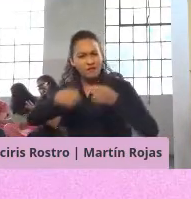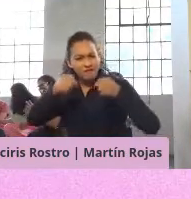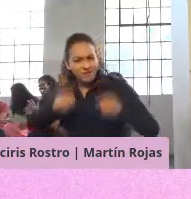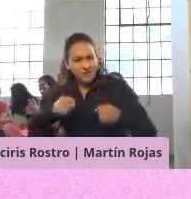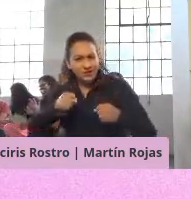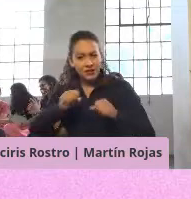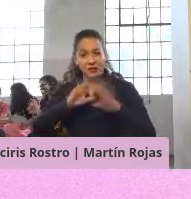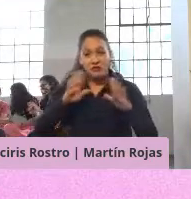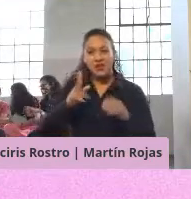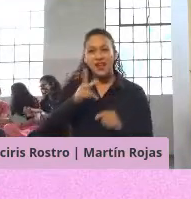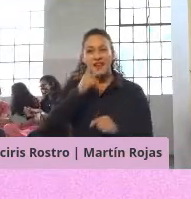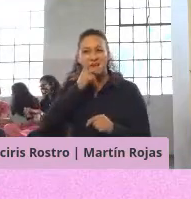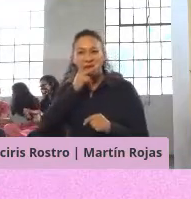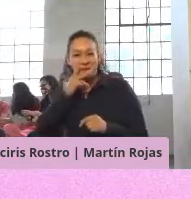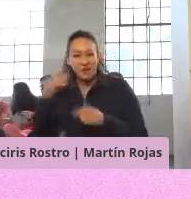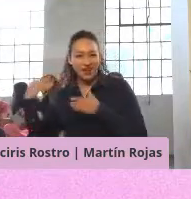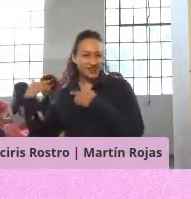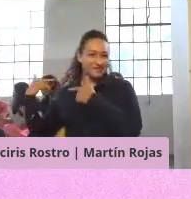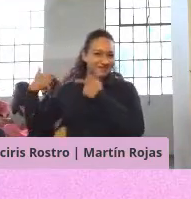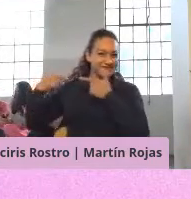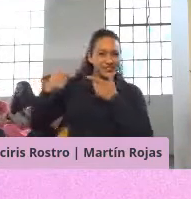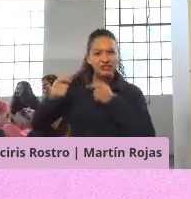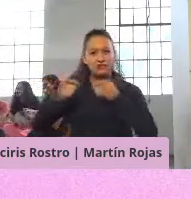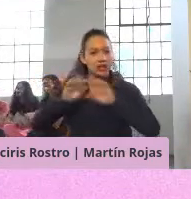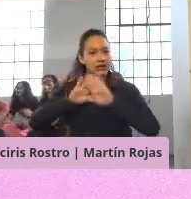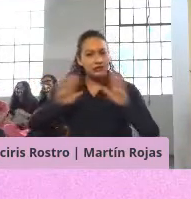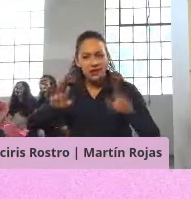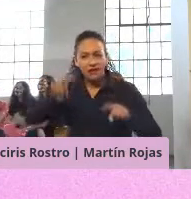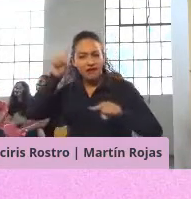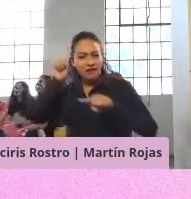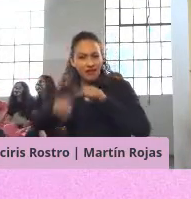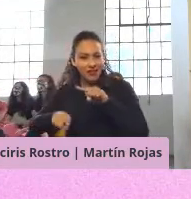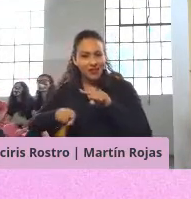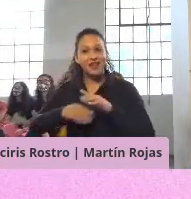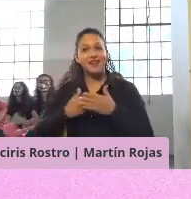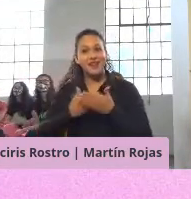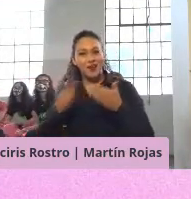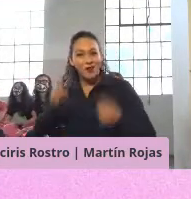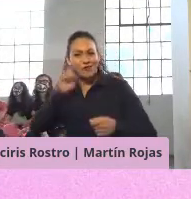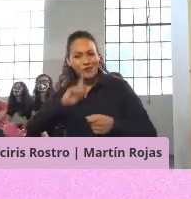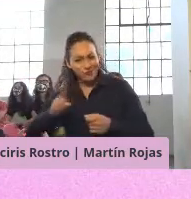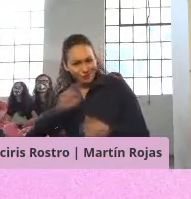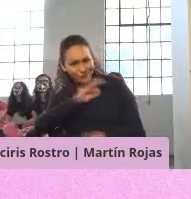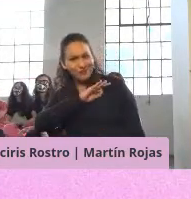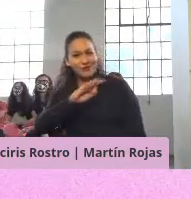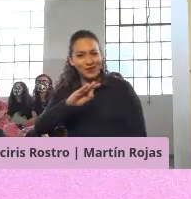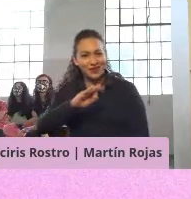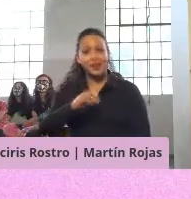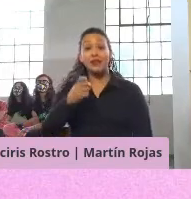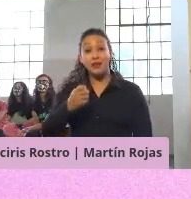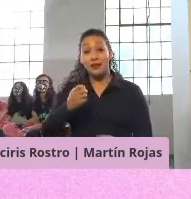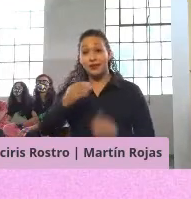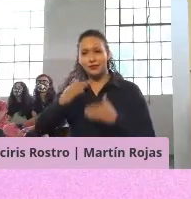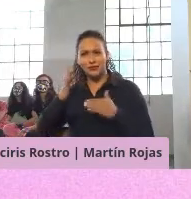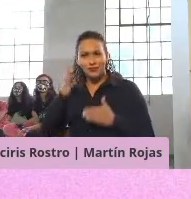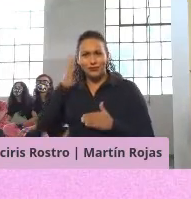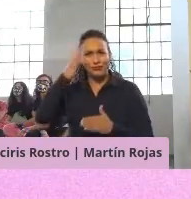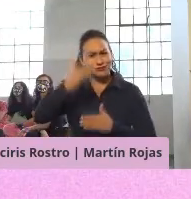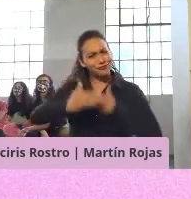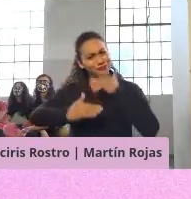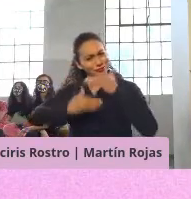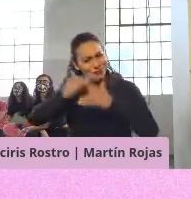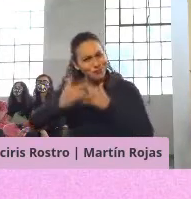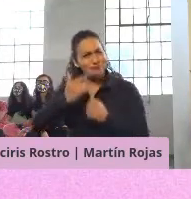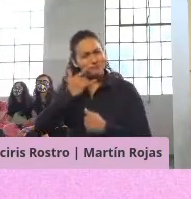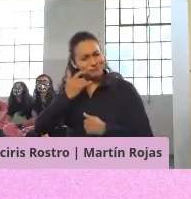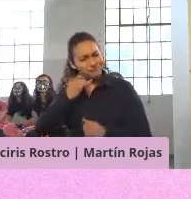otorgaría libertad. Y que no sería el padre proveedor el que me cuidaría. ¿Quién iba a decir que todo esto y mucho, mucho más me lo darían mis